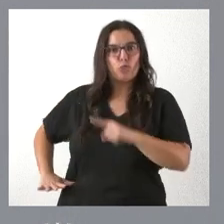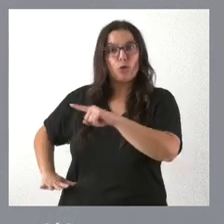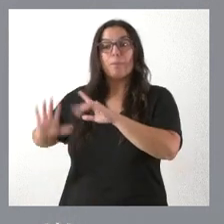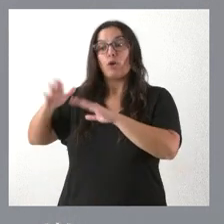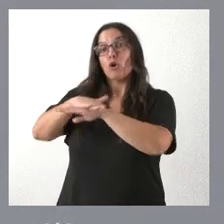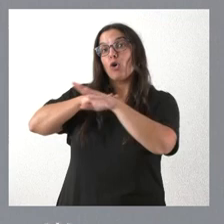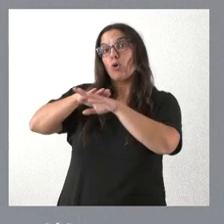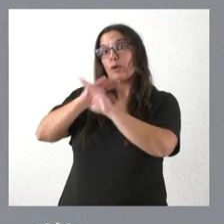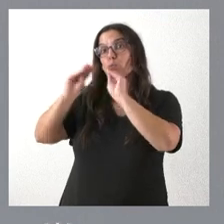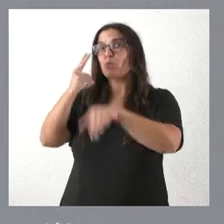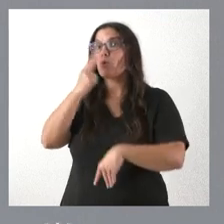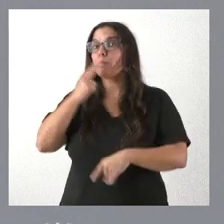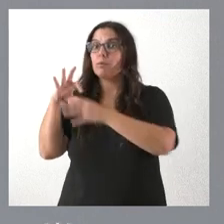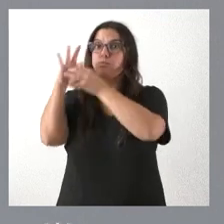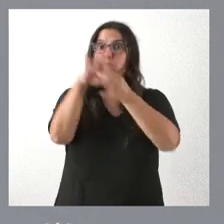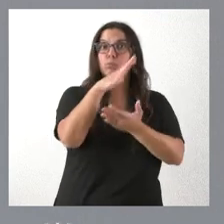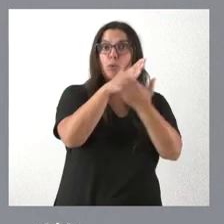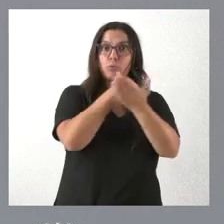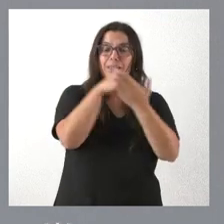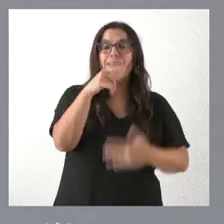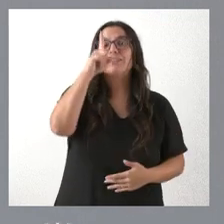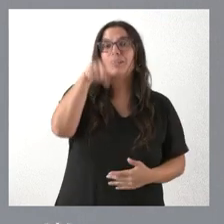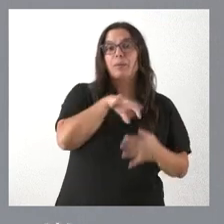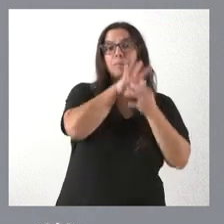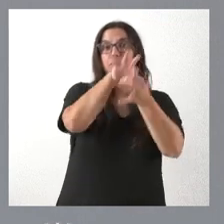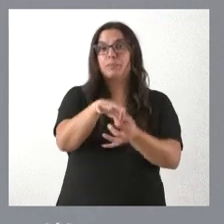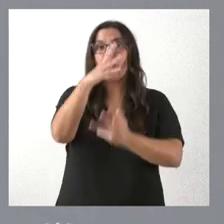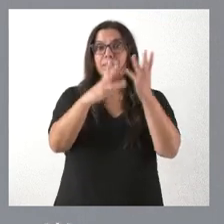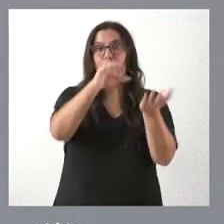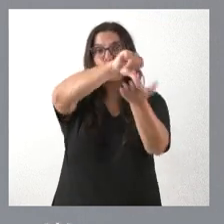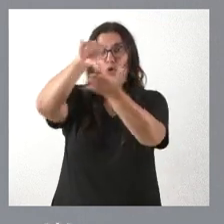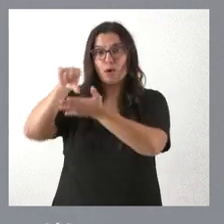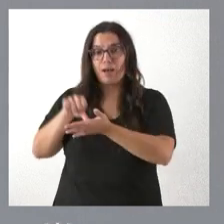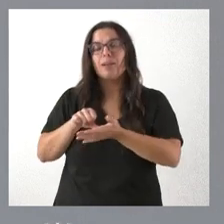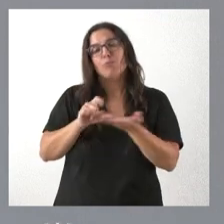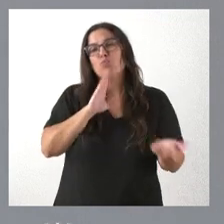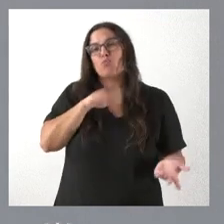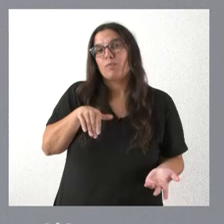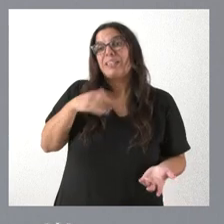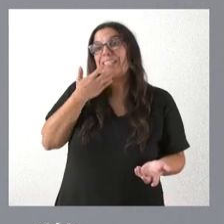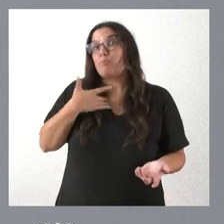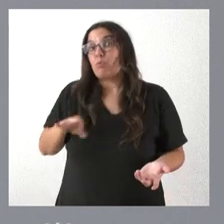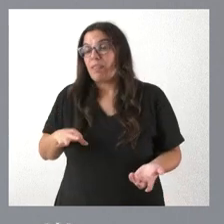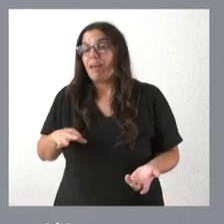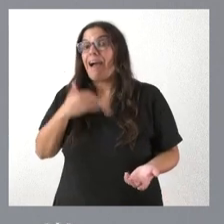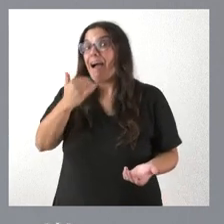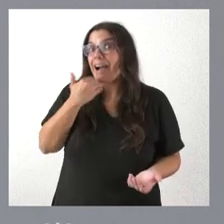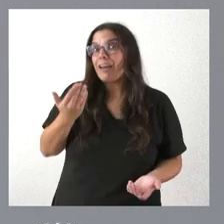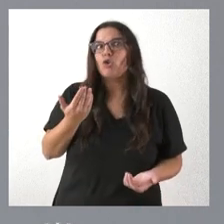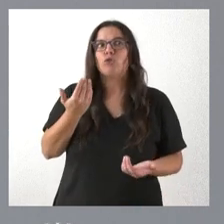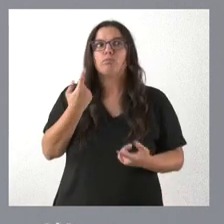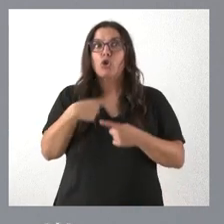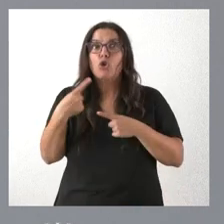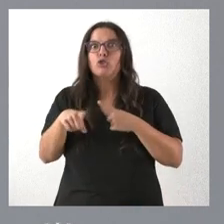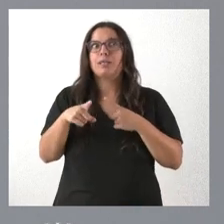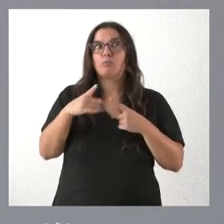gobierno tiene respecto de las comunidades autónomas y también respecto de las administraciones locales Pues sería bueno que la medida de lo que puede aquella sin crónicas que